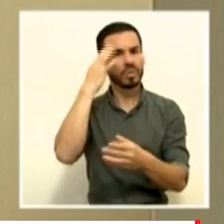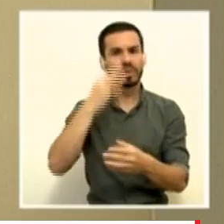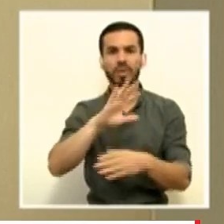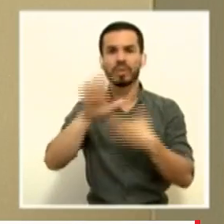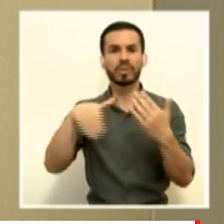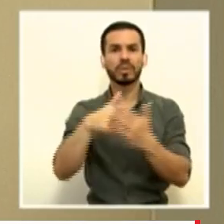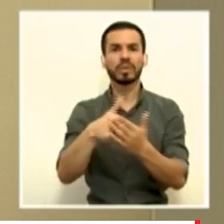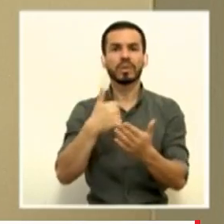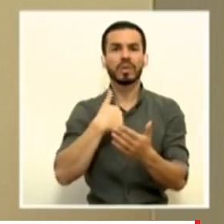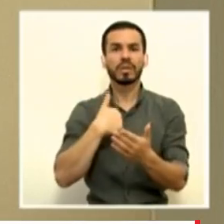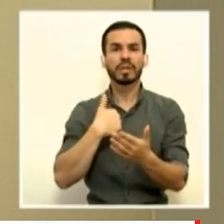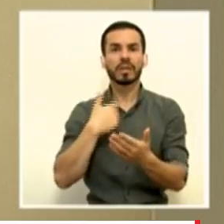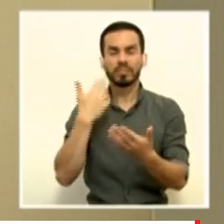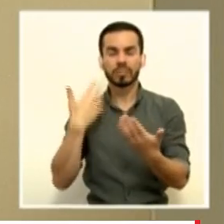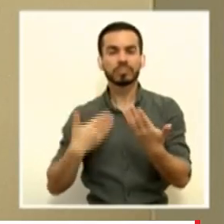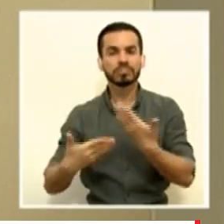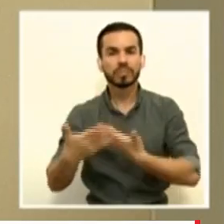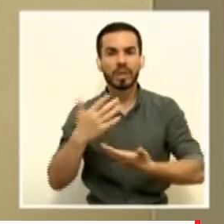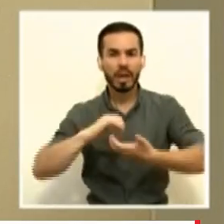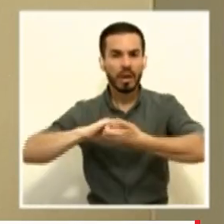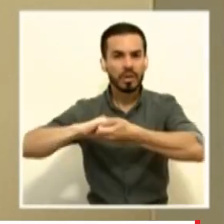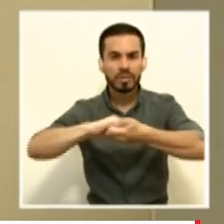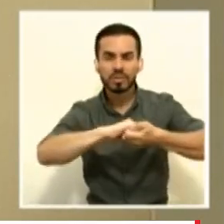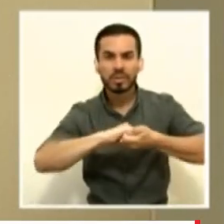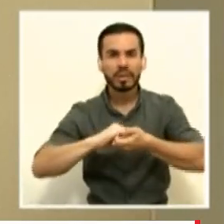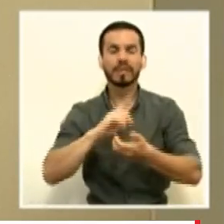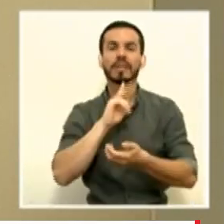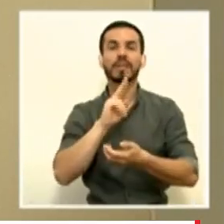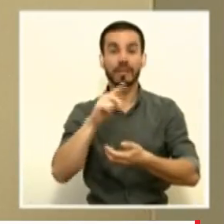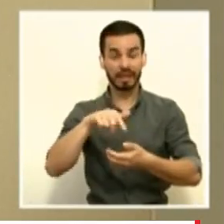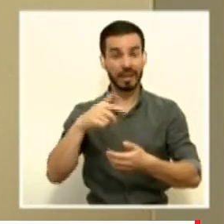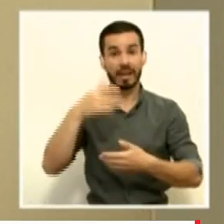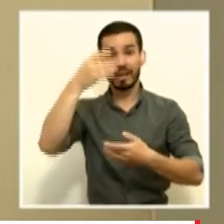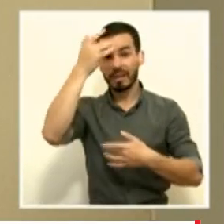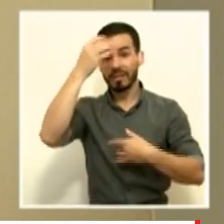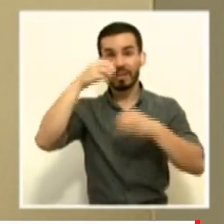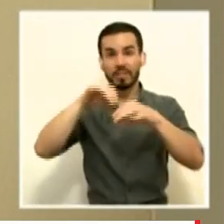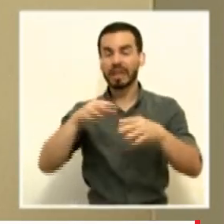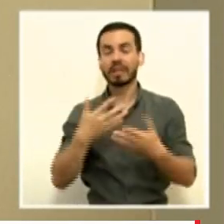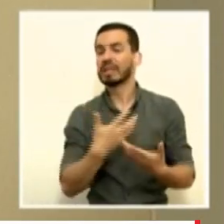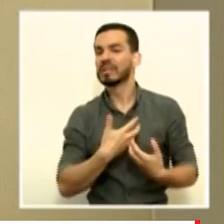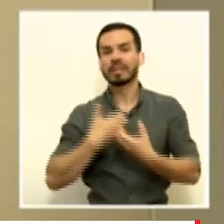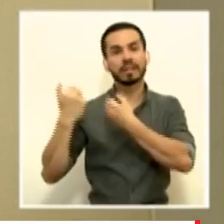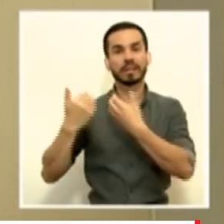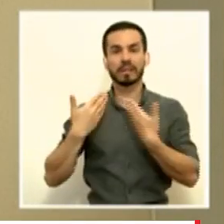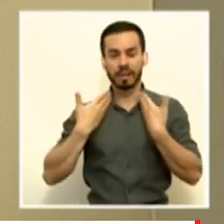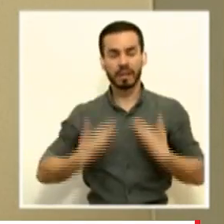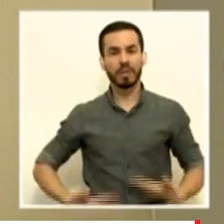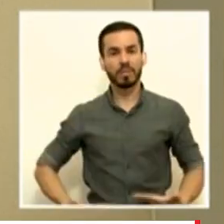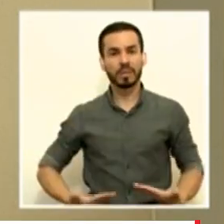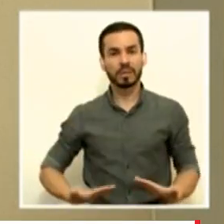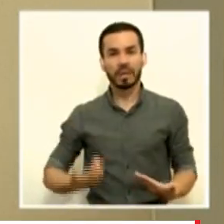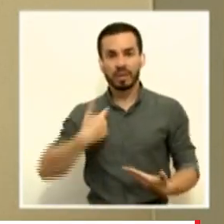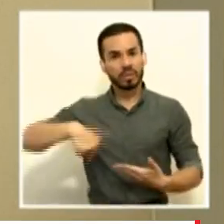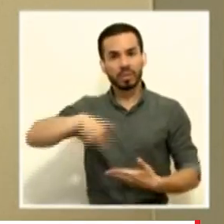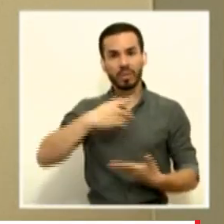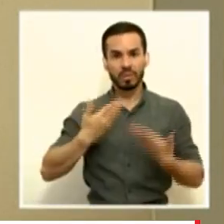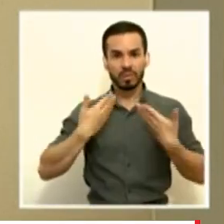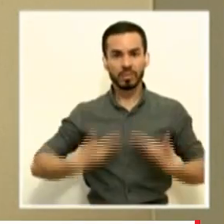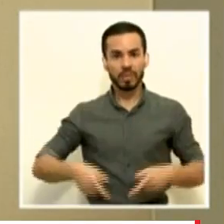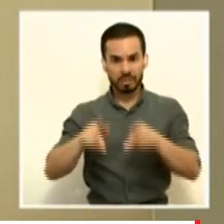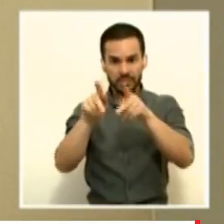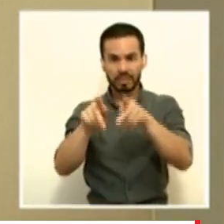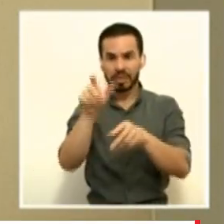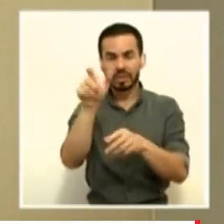todos estamos llamados a tener empatía, solidaridad, de verdad que la pandemia no nos quite la humanidad. Ante todo somos humanos y